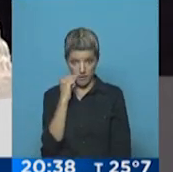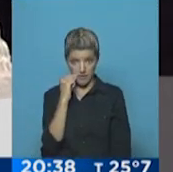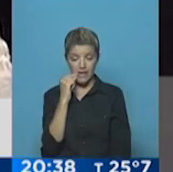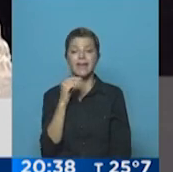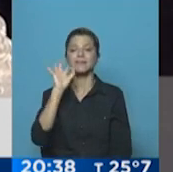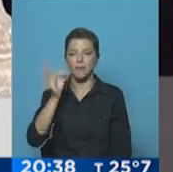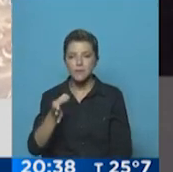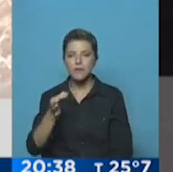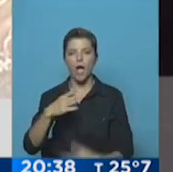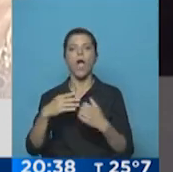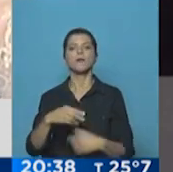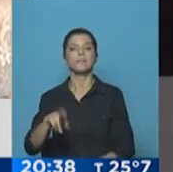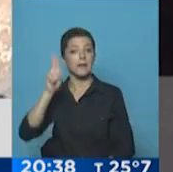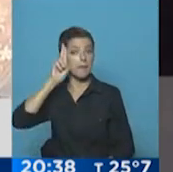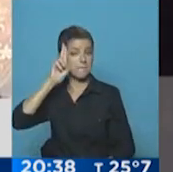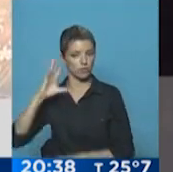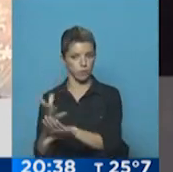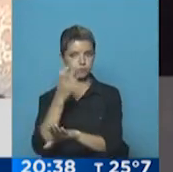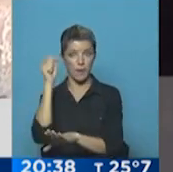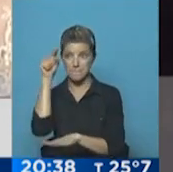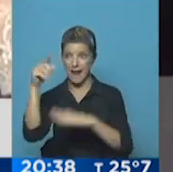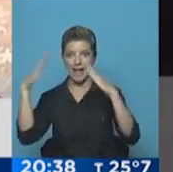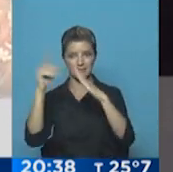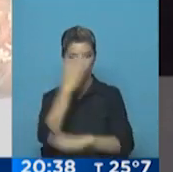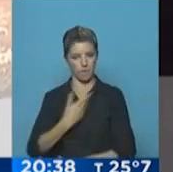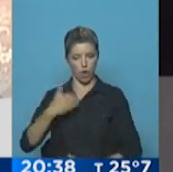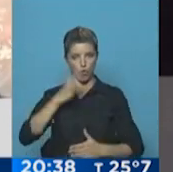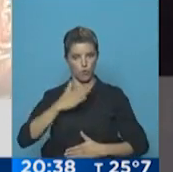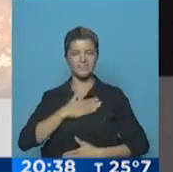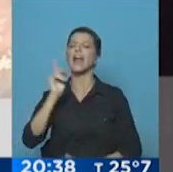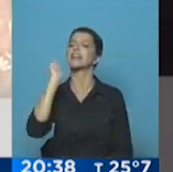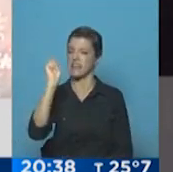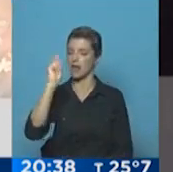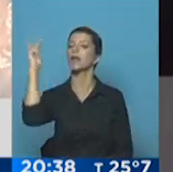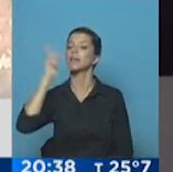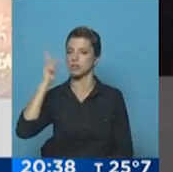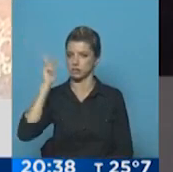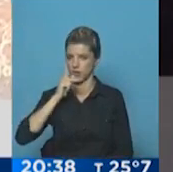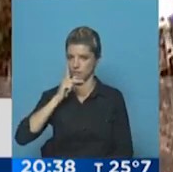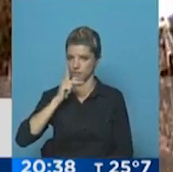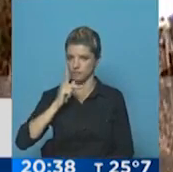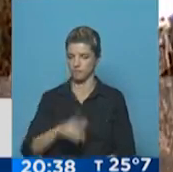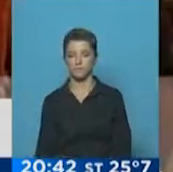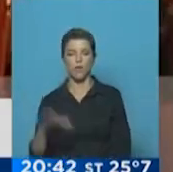construir autoridad y respeto para esta Casa Rosada, se llamó Néstor Carlos